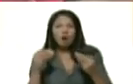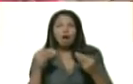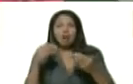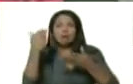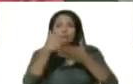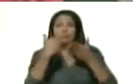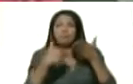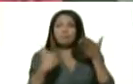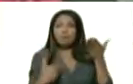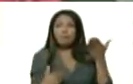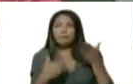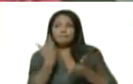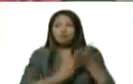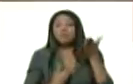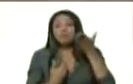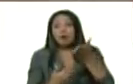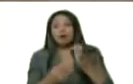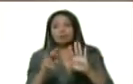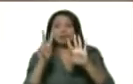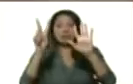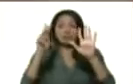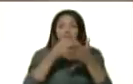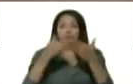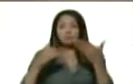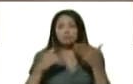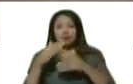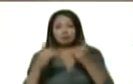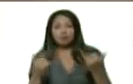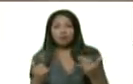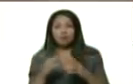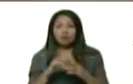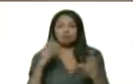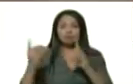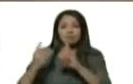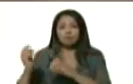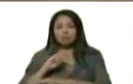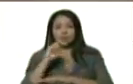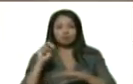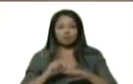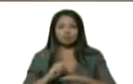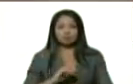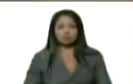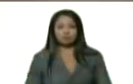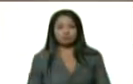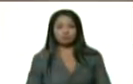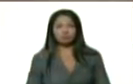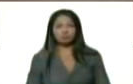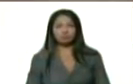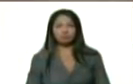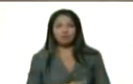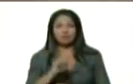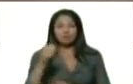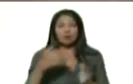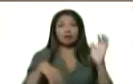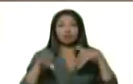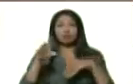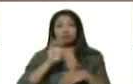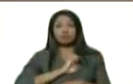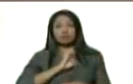líneas estratégicas que he lanzado al debate nacional. El pasado 14 de